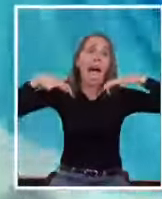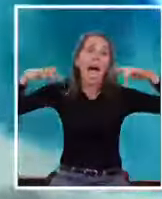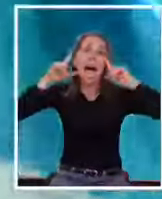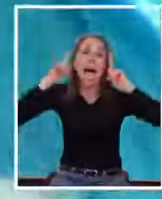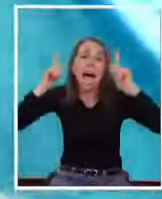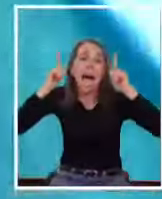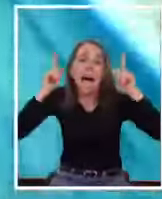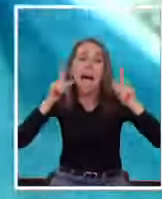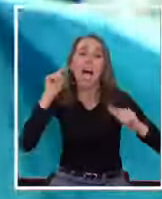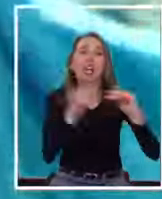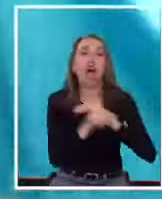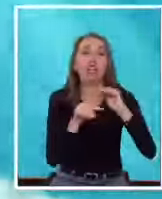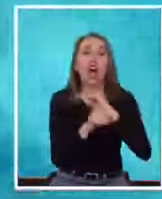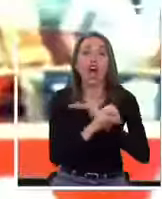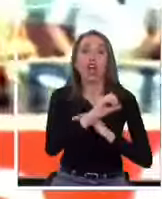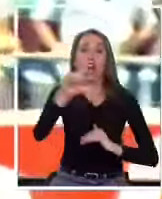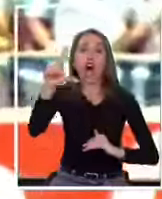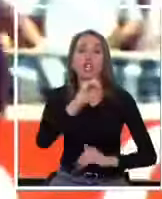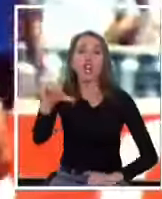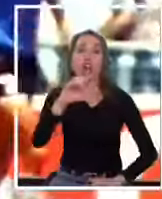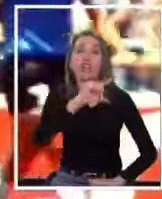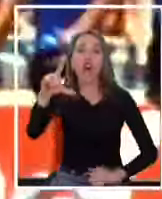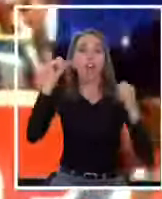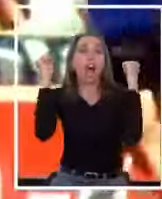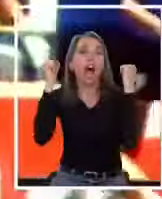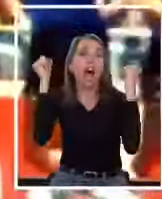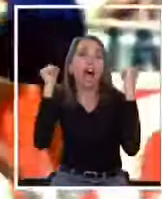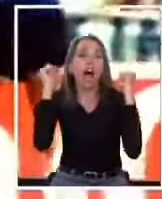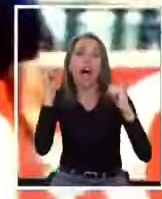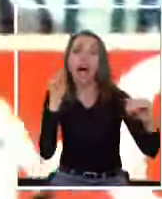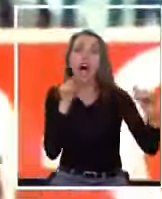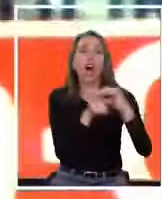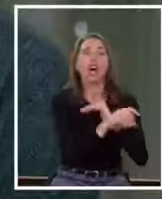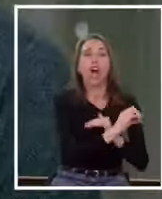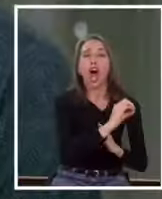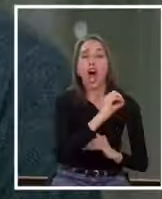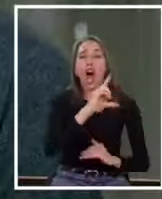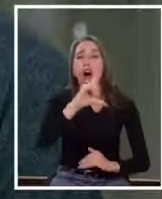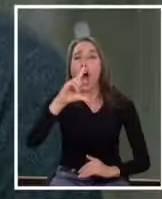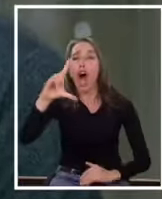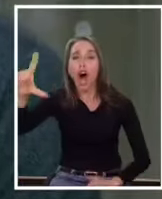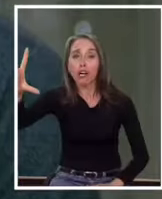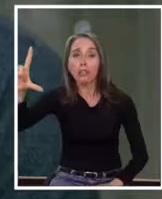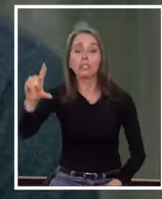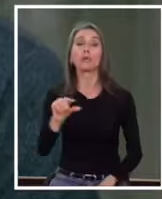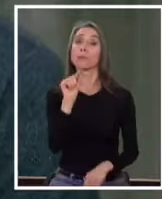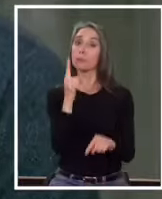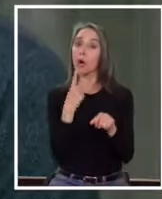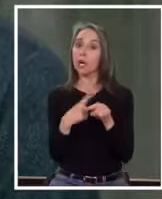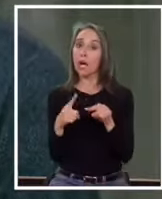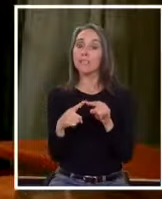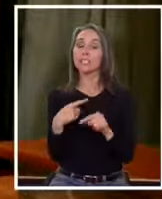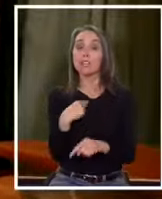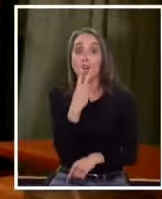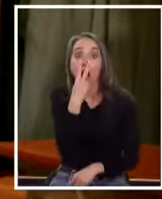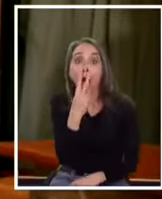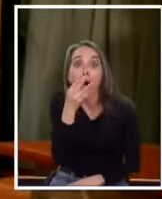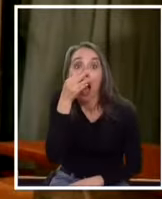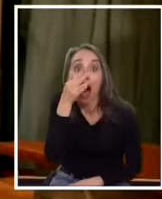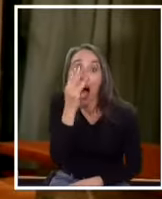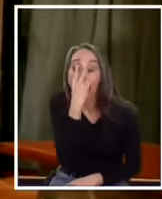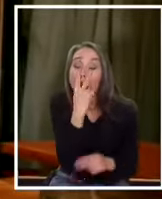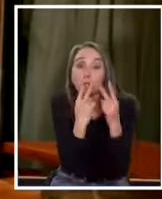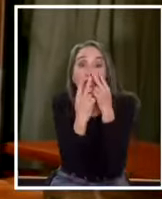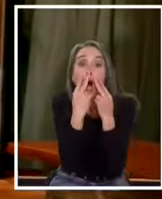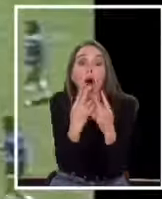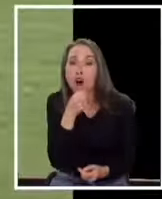¡Gol! Yo de las pocas veces que he llorado de lo emocionante